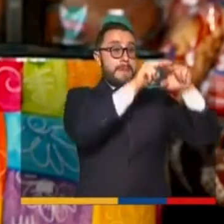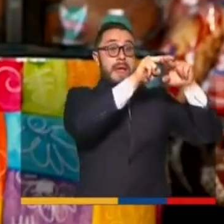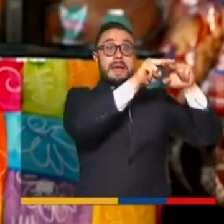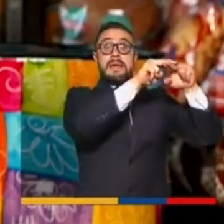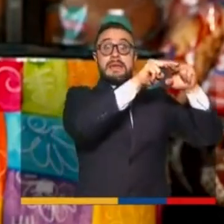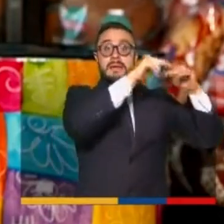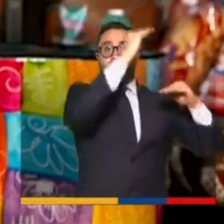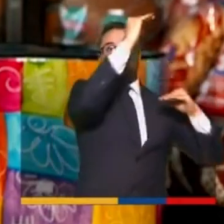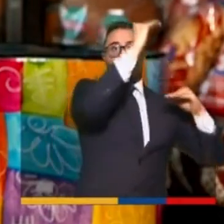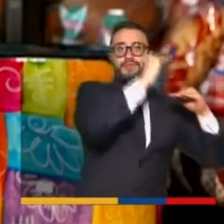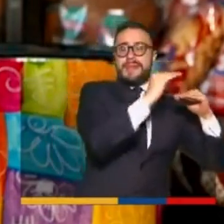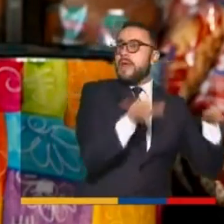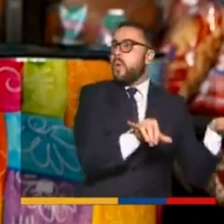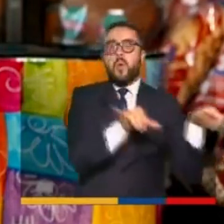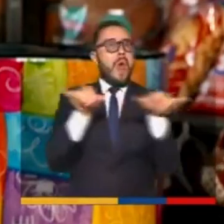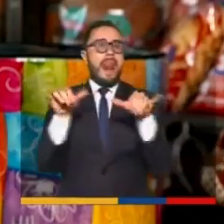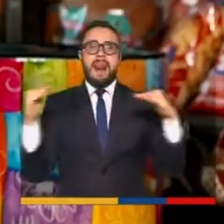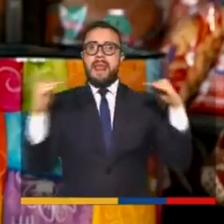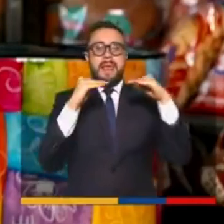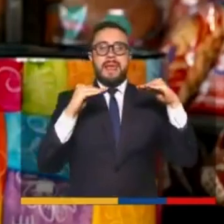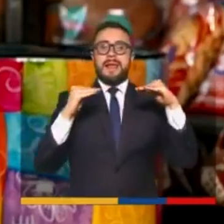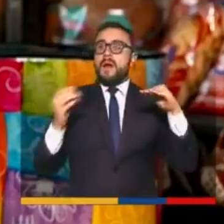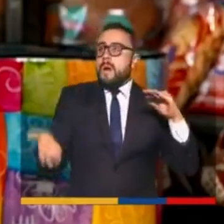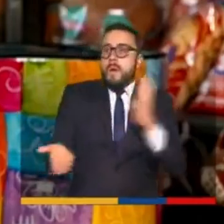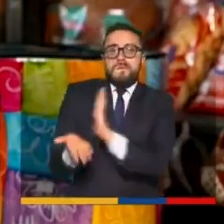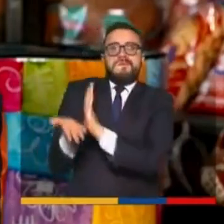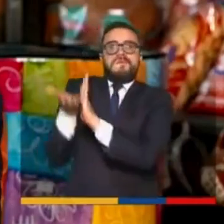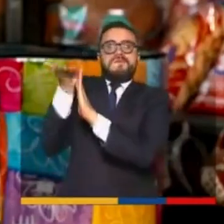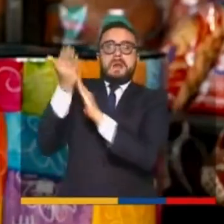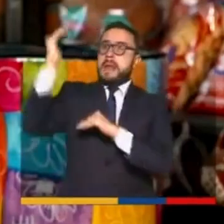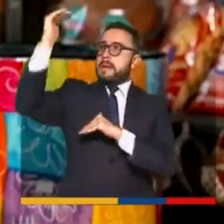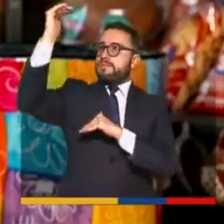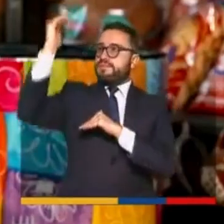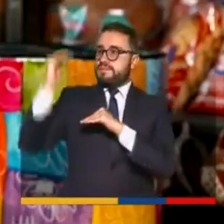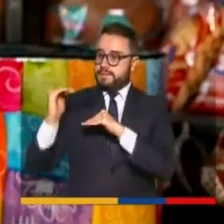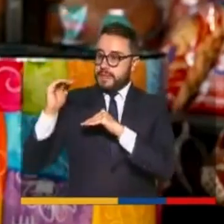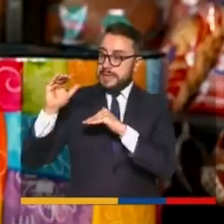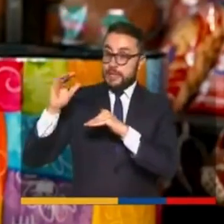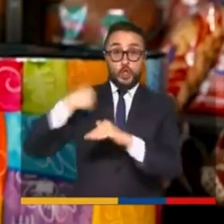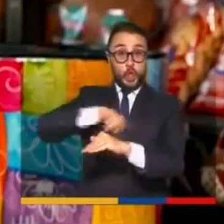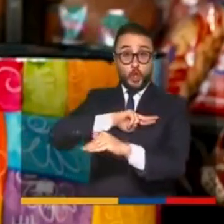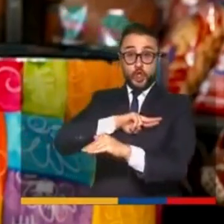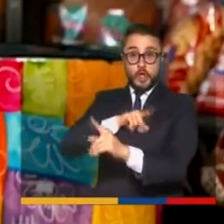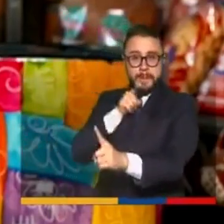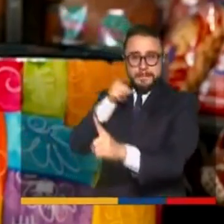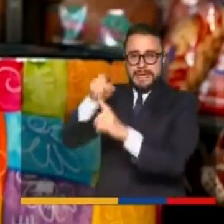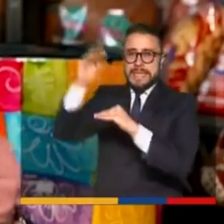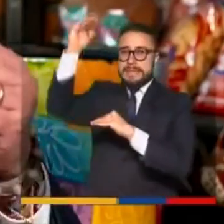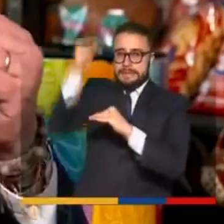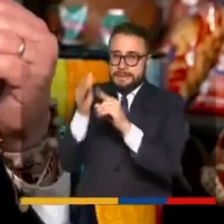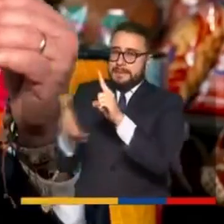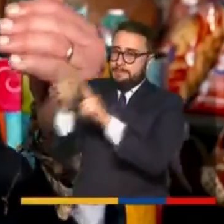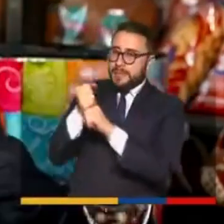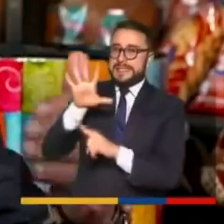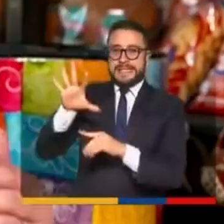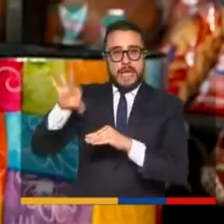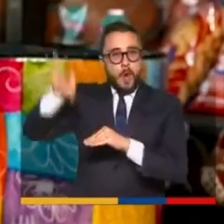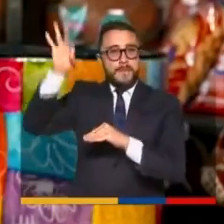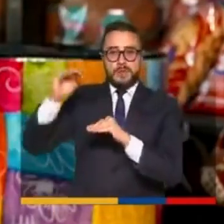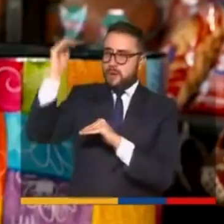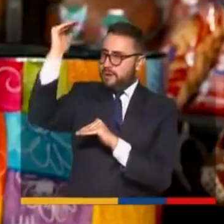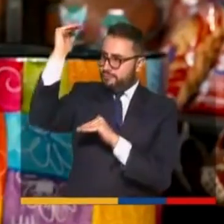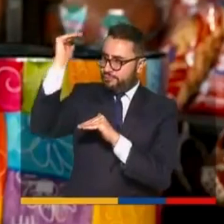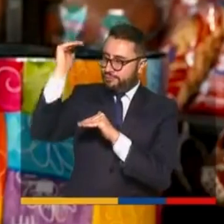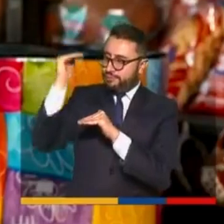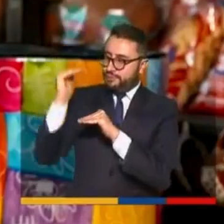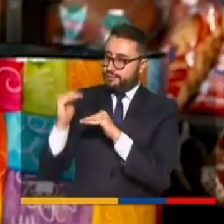inflación. Si nosotros logramos que la inflación sea del 5% y que hemos subido el